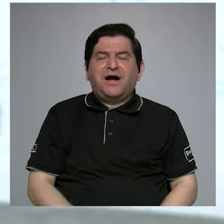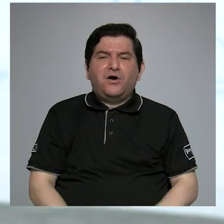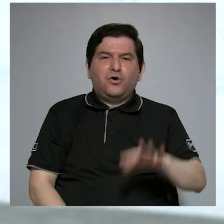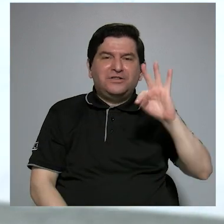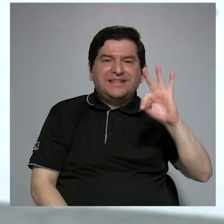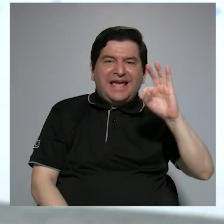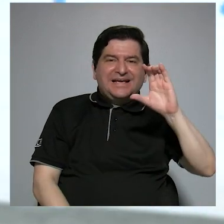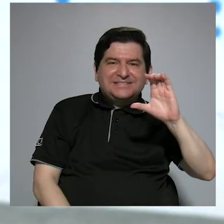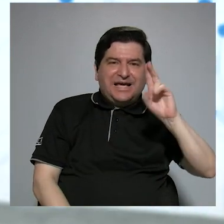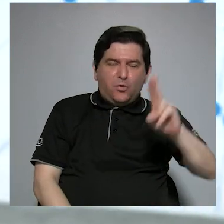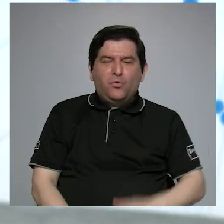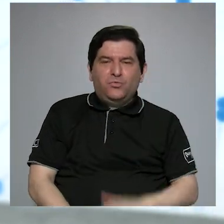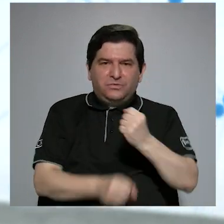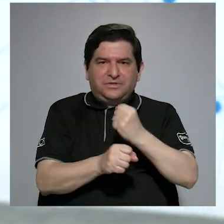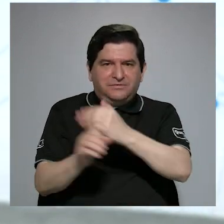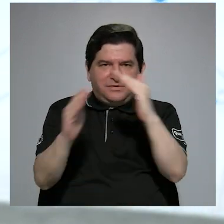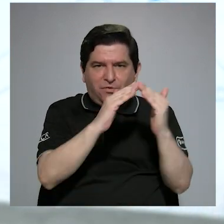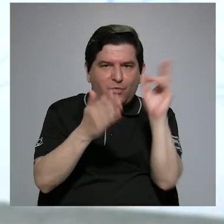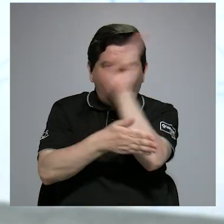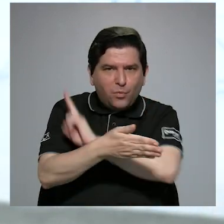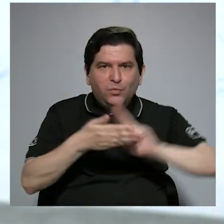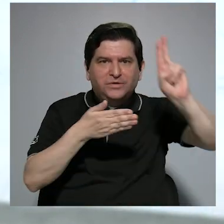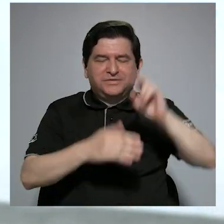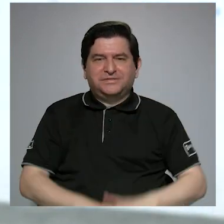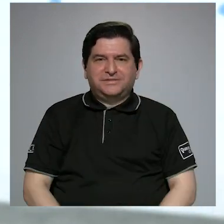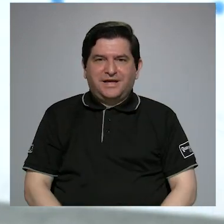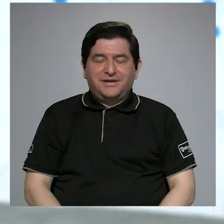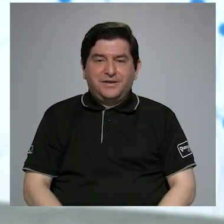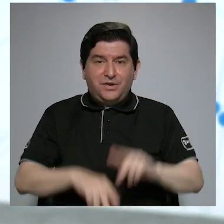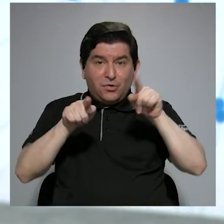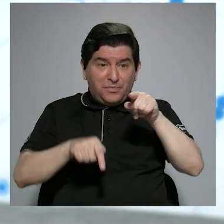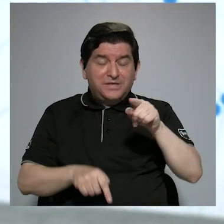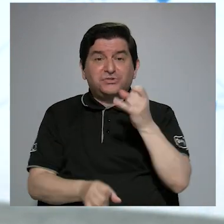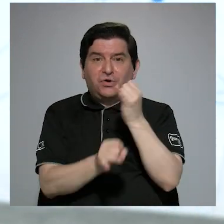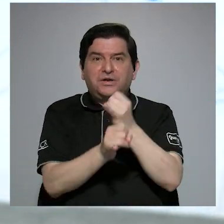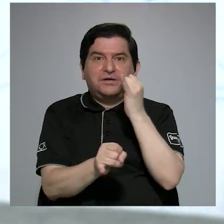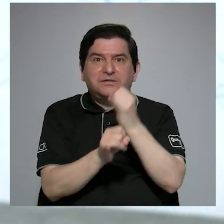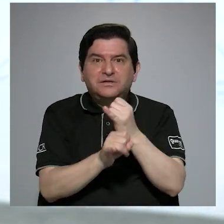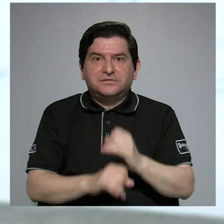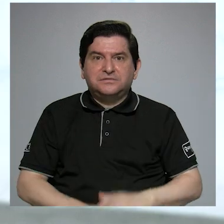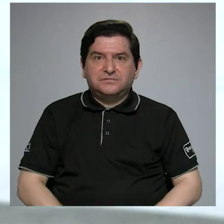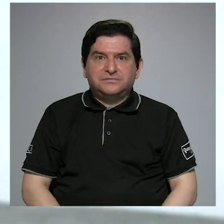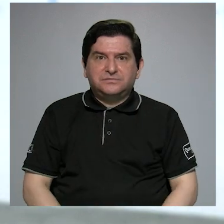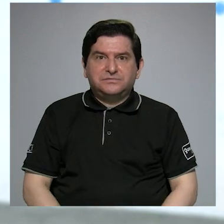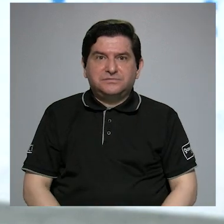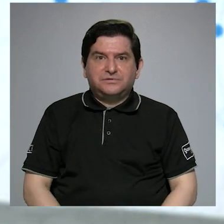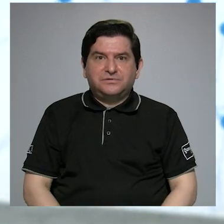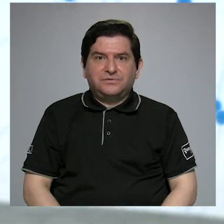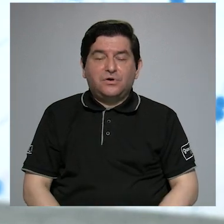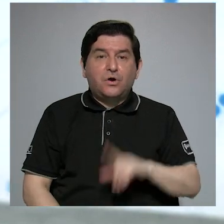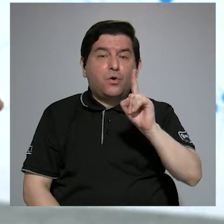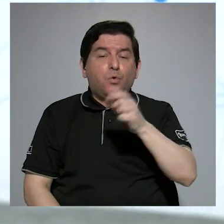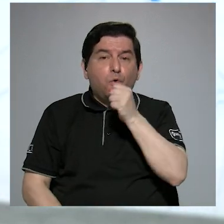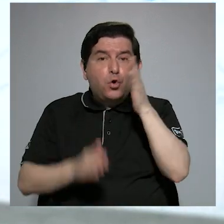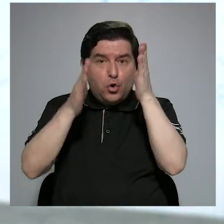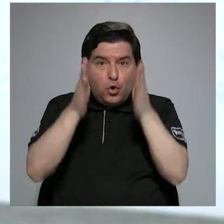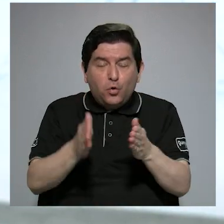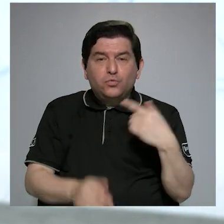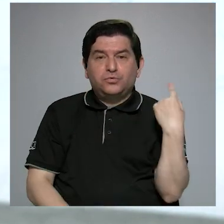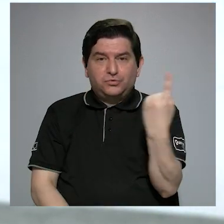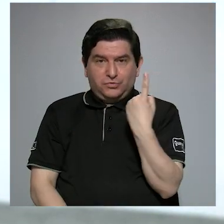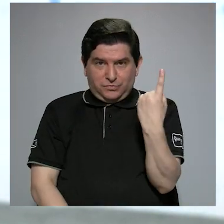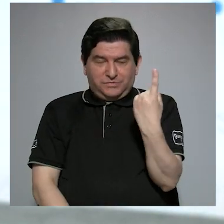comunal universitario. Y entonces llegaron personas de esa institución y había un locutor